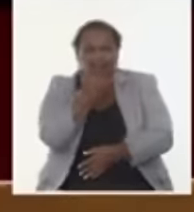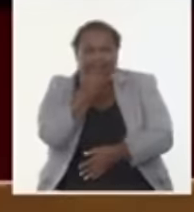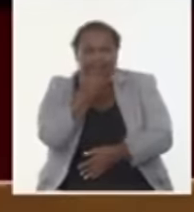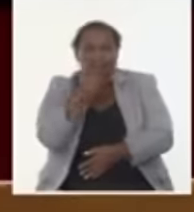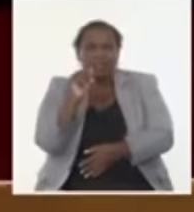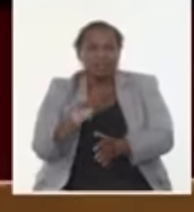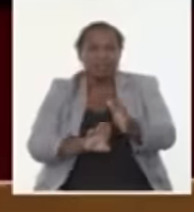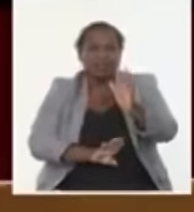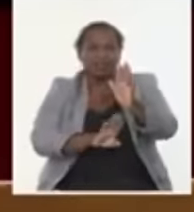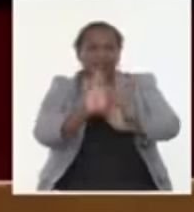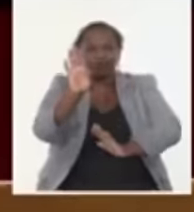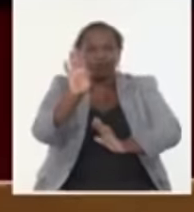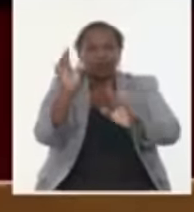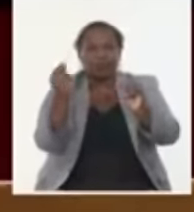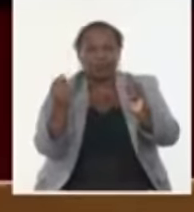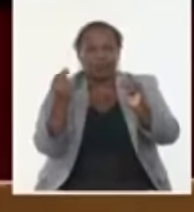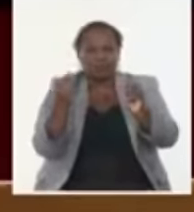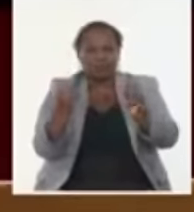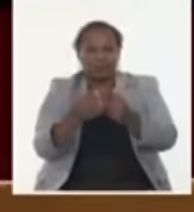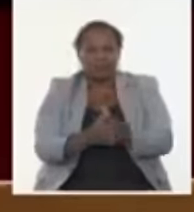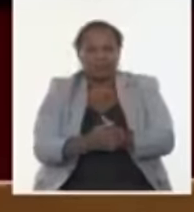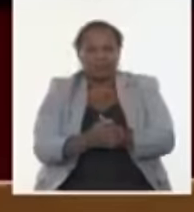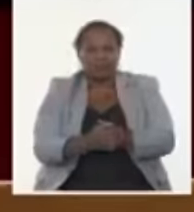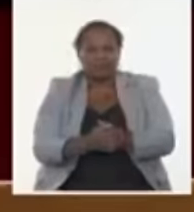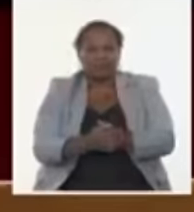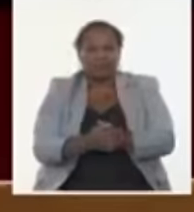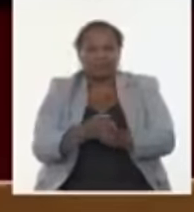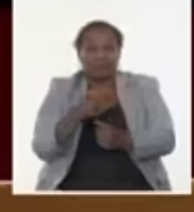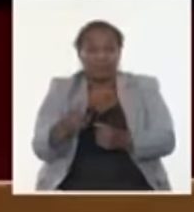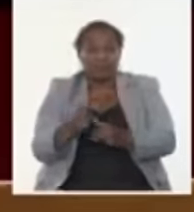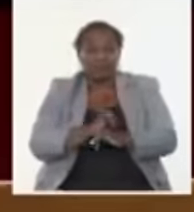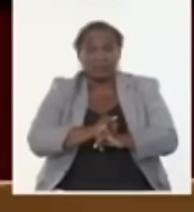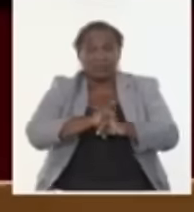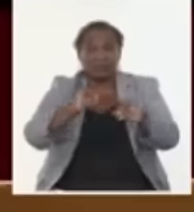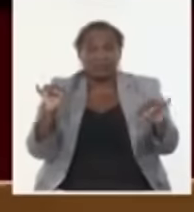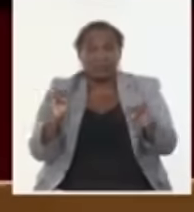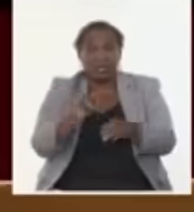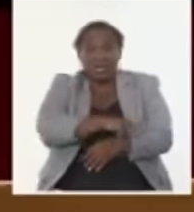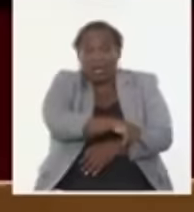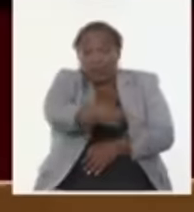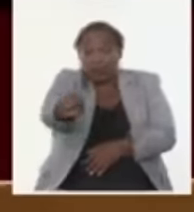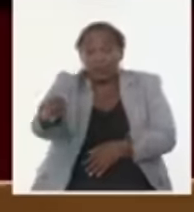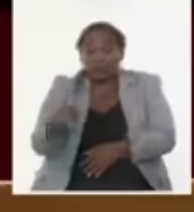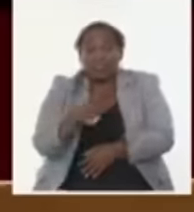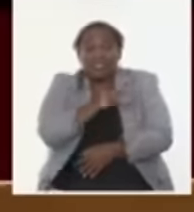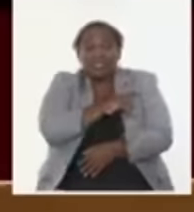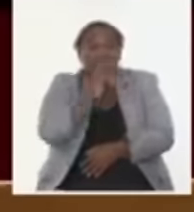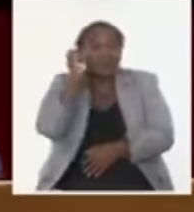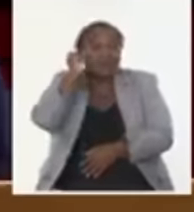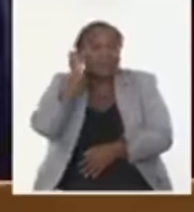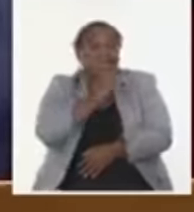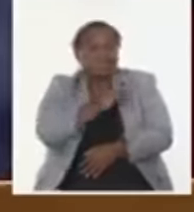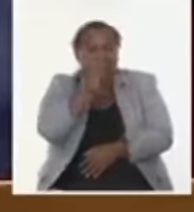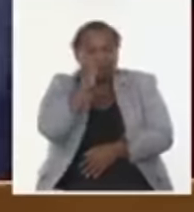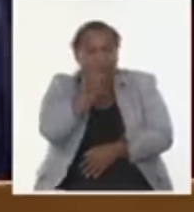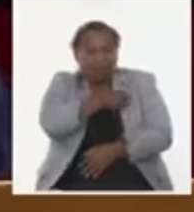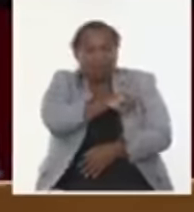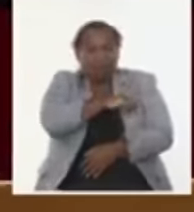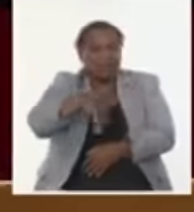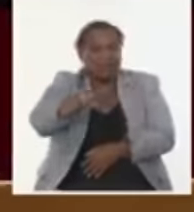la economía, consecuentemente con lo informado a ustedes los diputados y a la población en